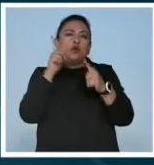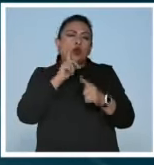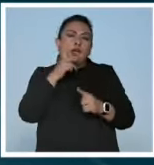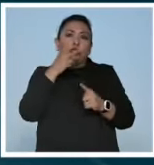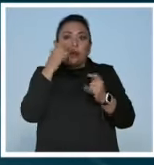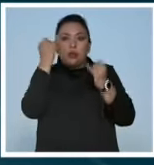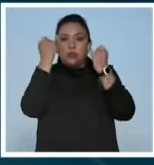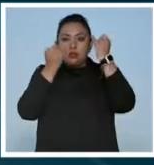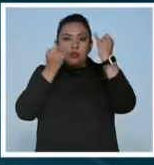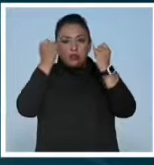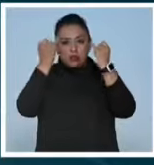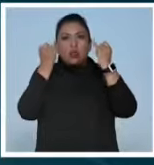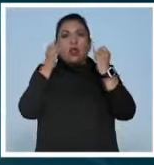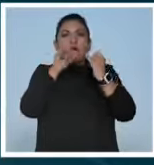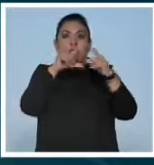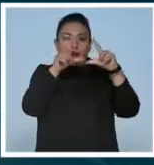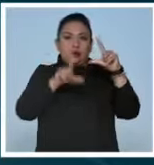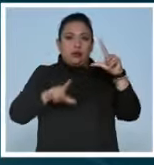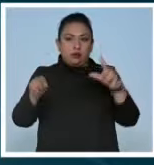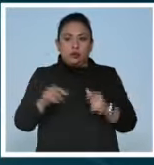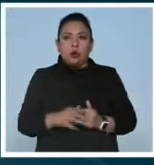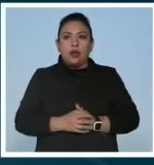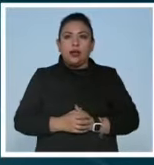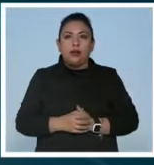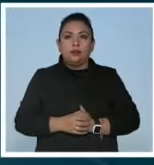los creadores a nivel nacional.